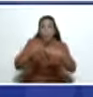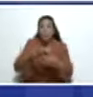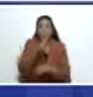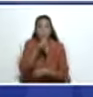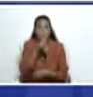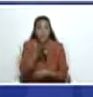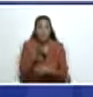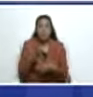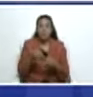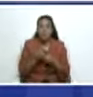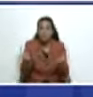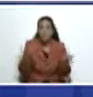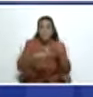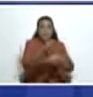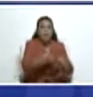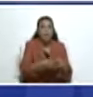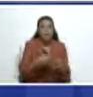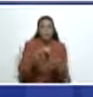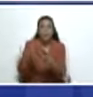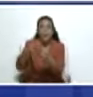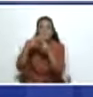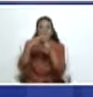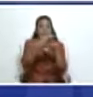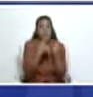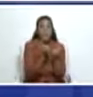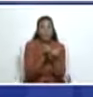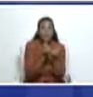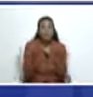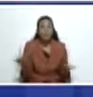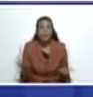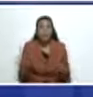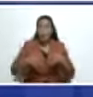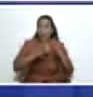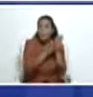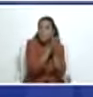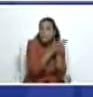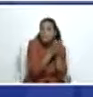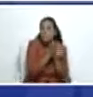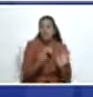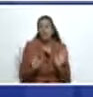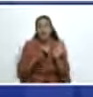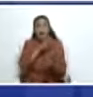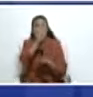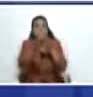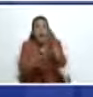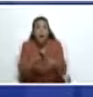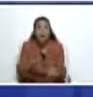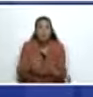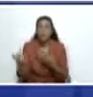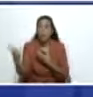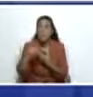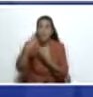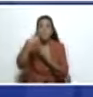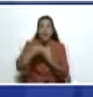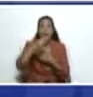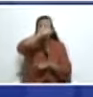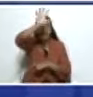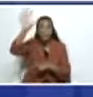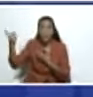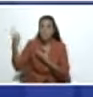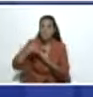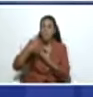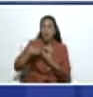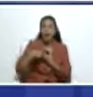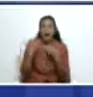la industria, recuperando los créditos, recuperando el emprendimiento, avanzando. Y ese es nuestro camino. Y ahora